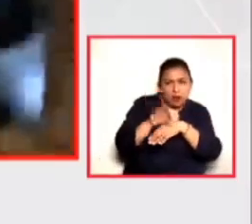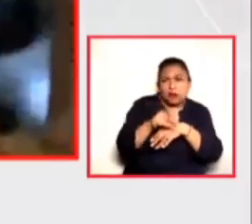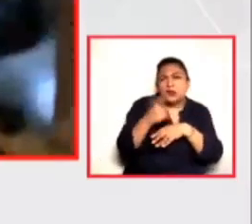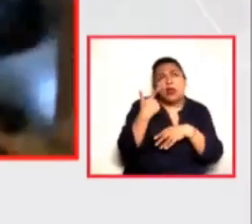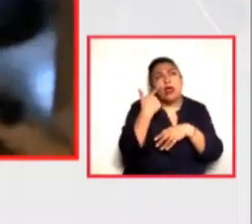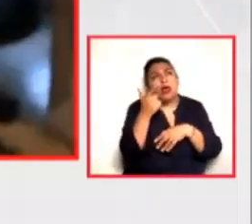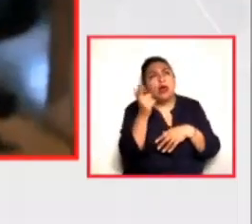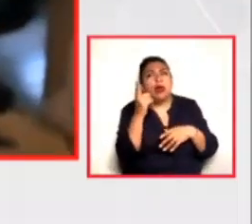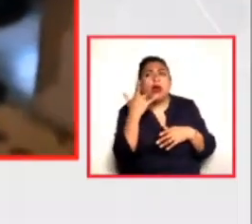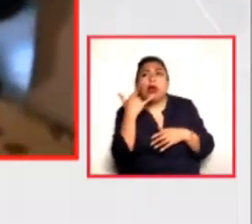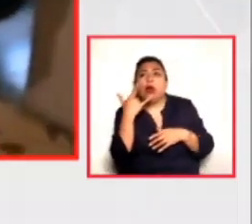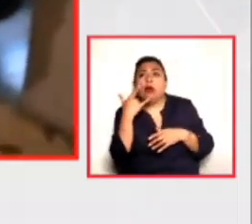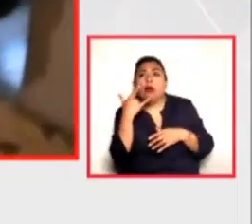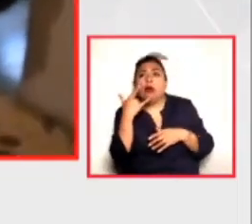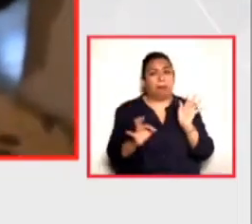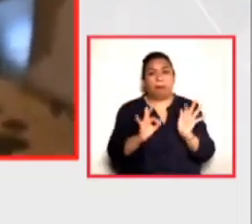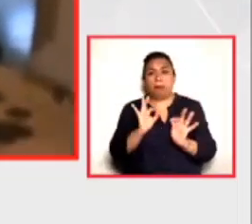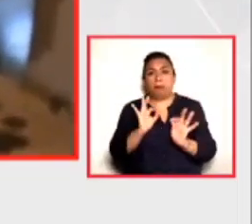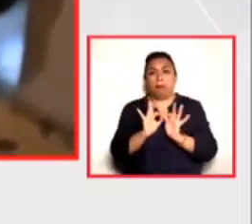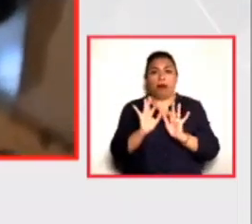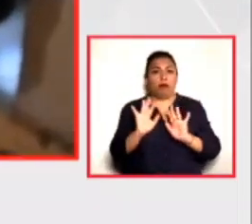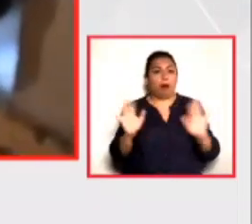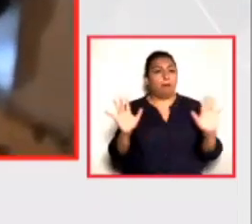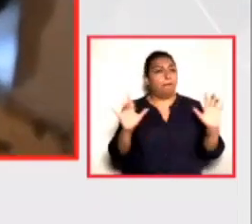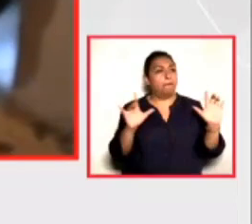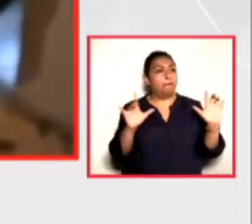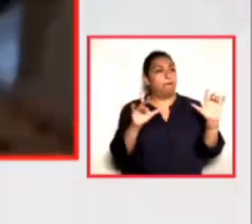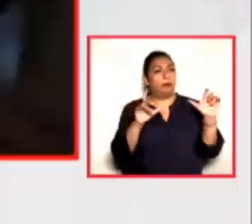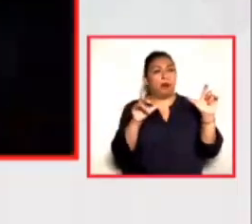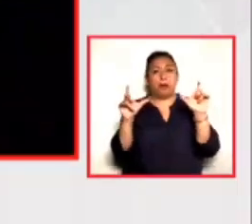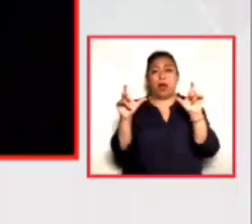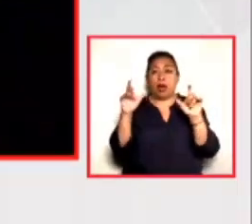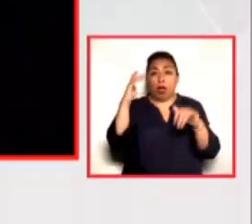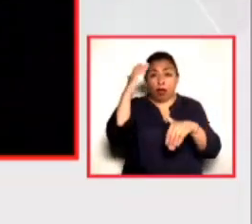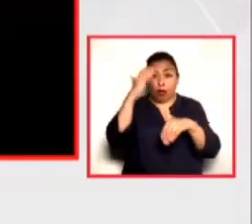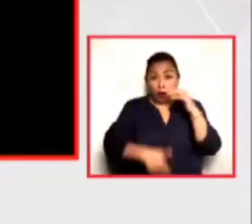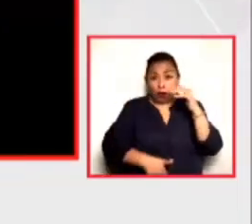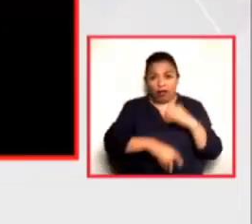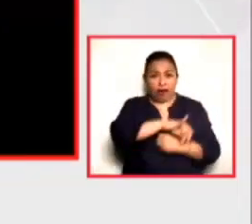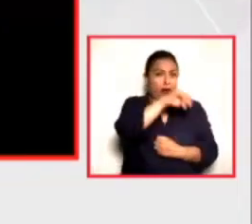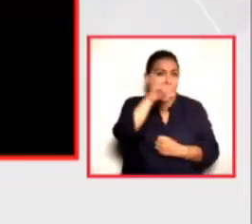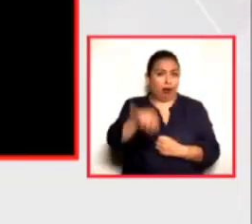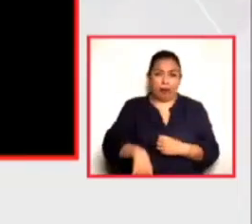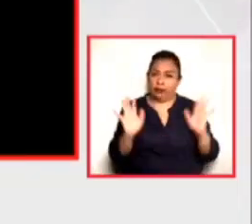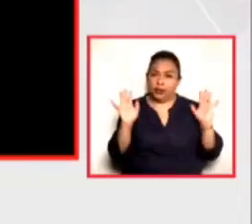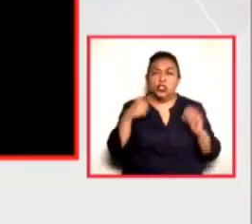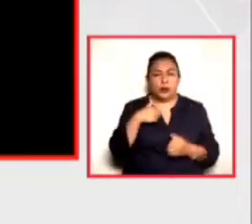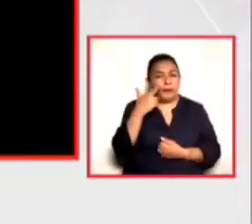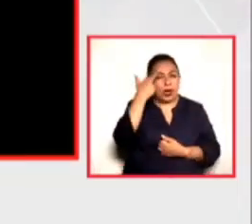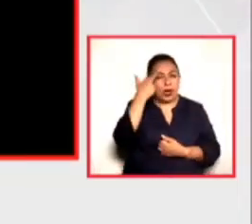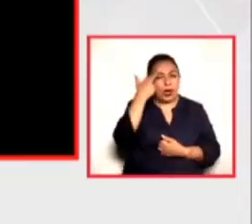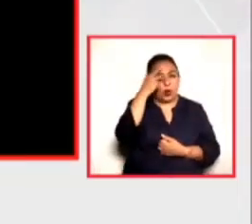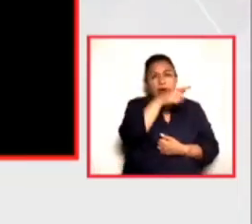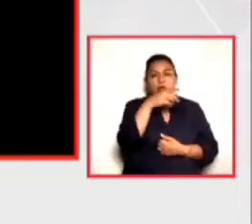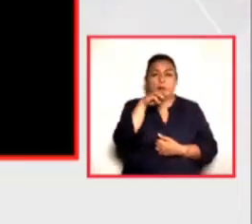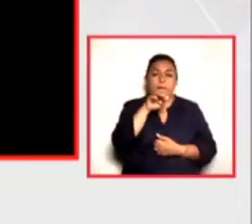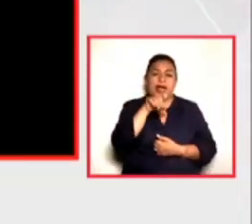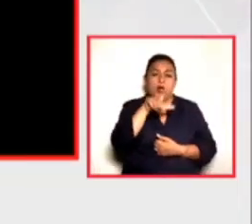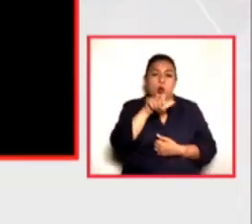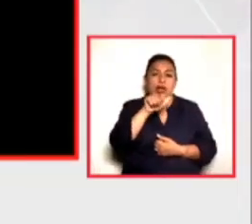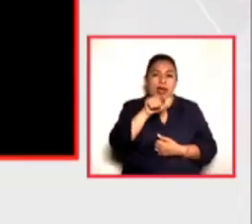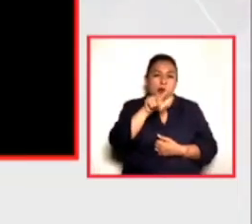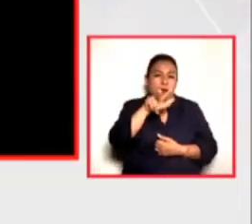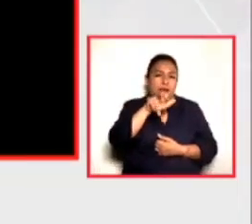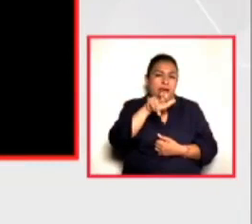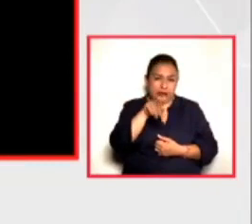estoy listo. Y nunca acaba esto. Yo me acuerdo que Manuel Álvarez Bravo, cuando